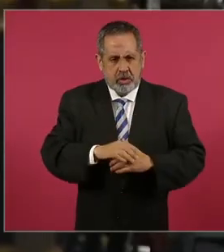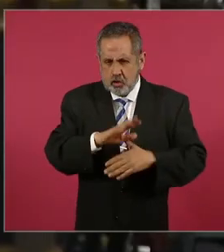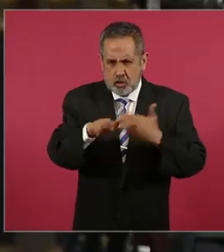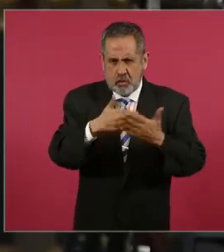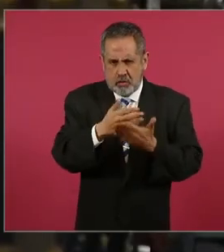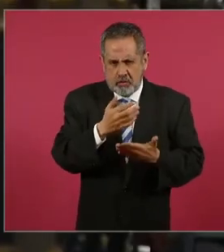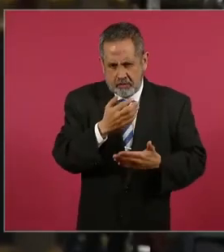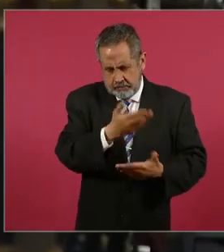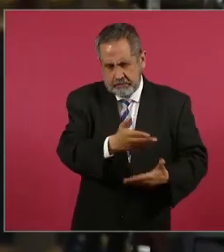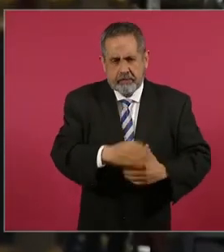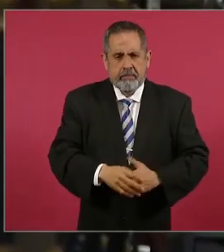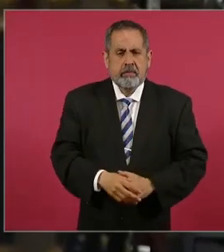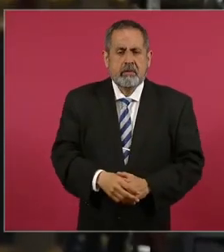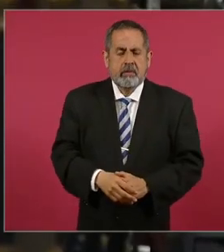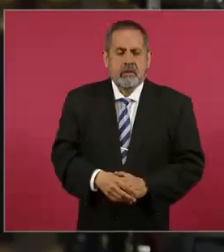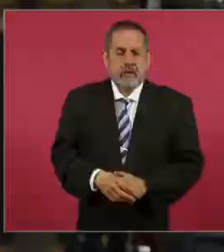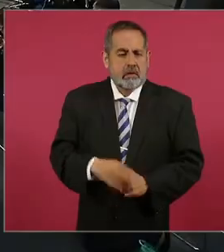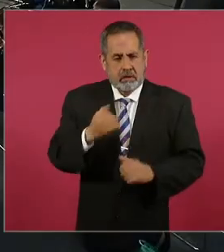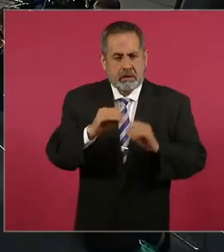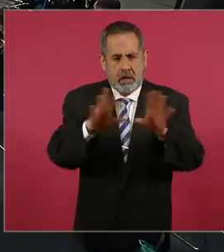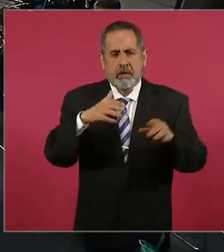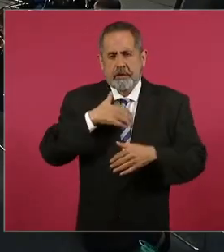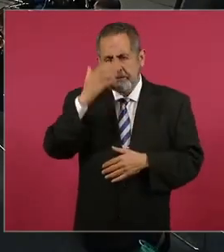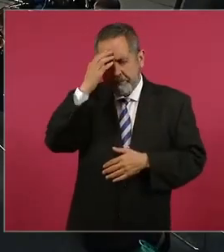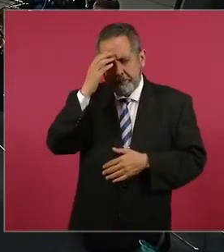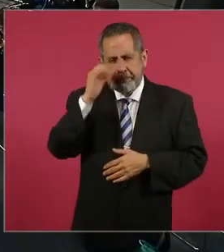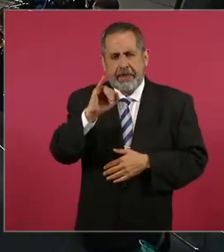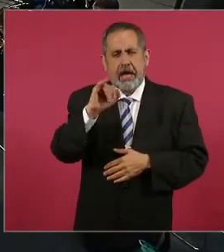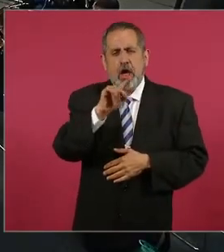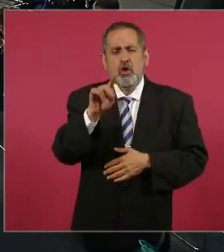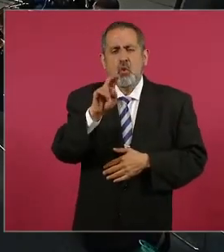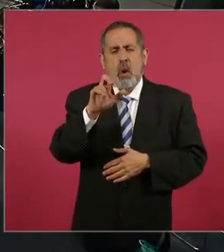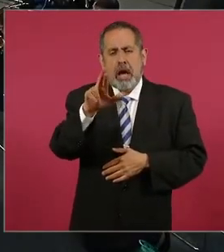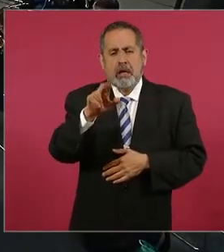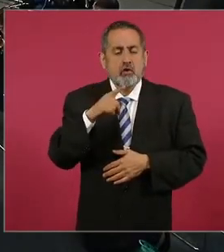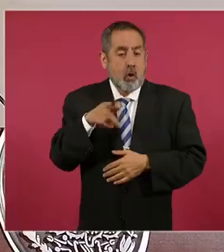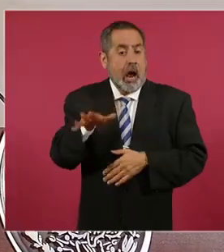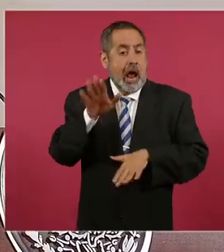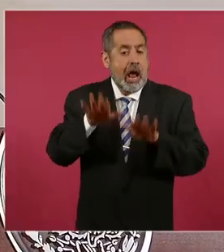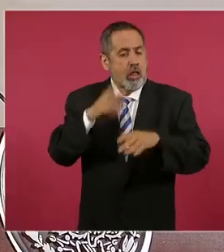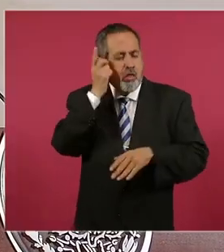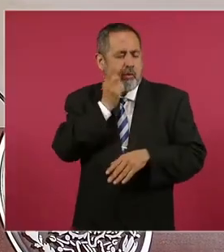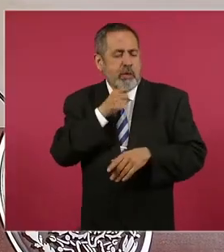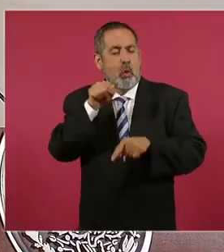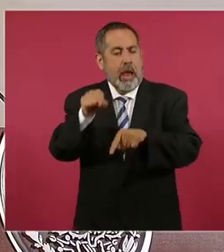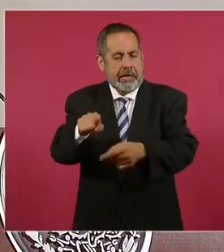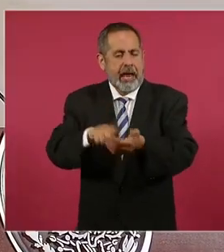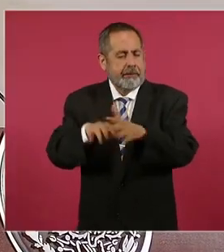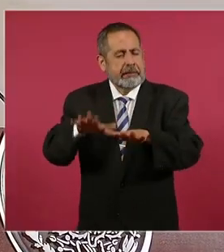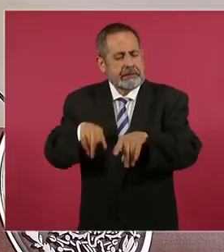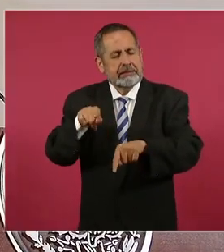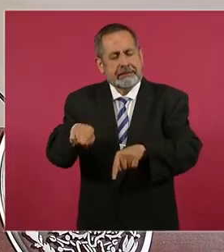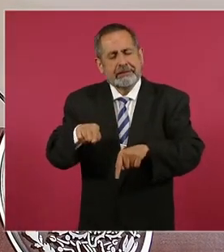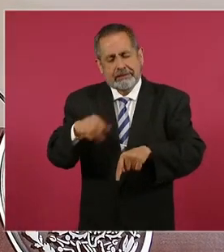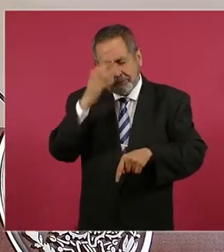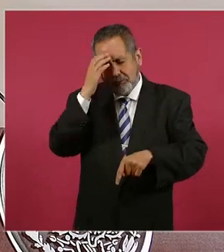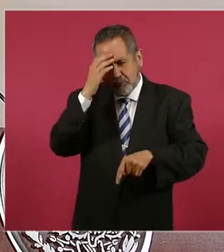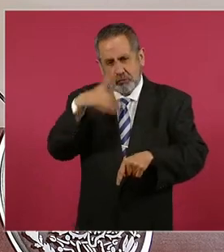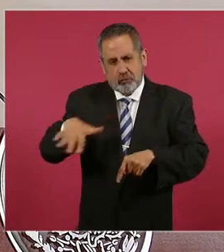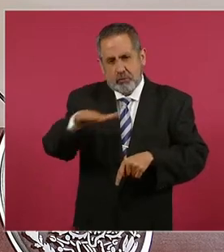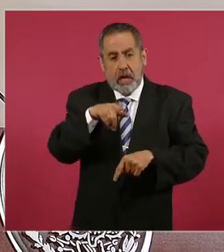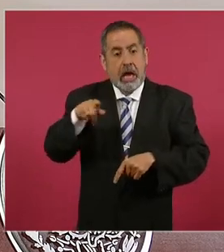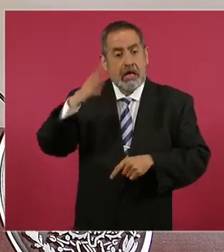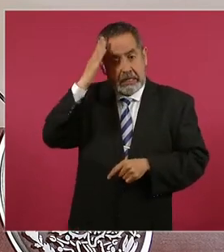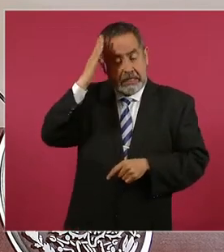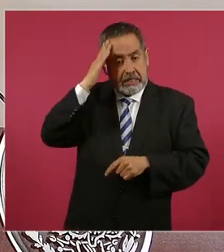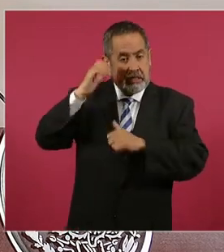todo, y claro que conozco Izúcar, me he quedado a dormir en Izúcar. Ahí el